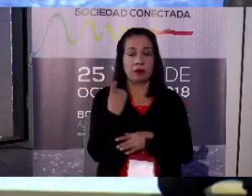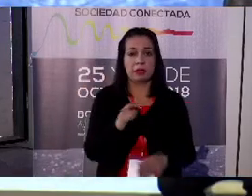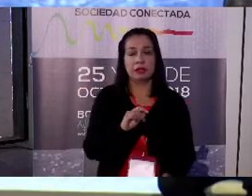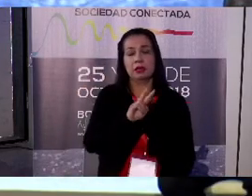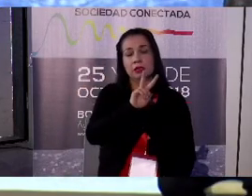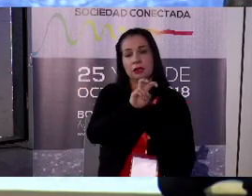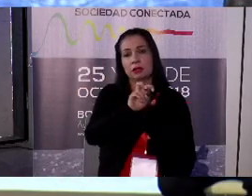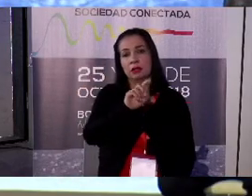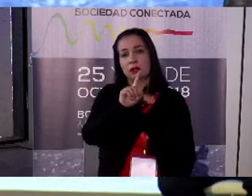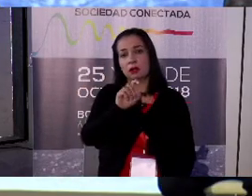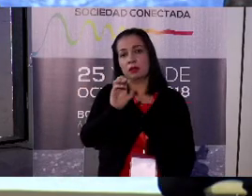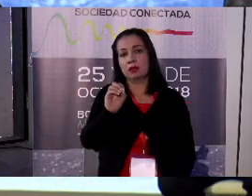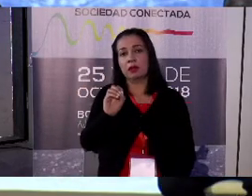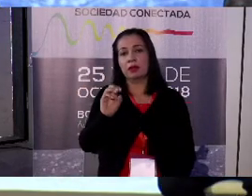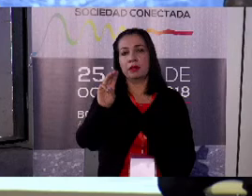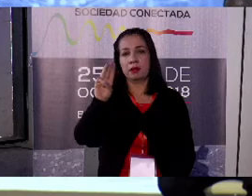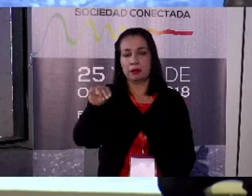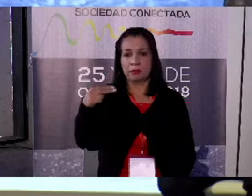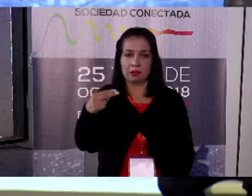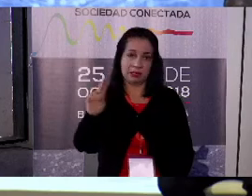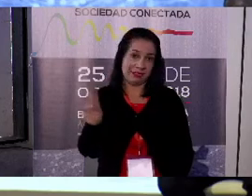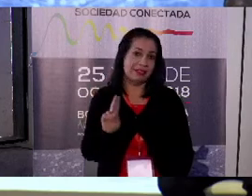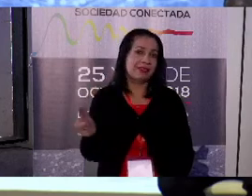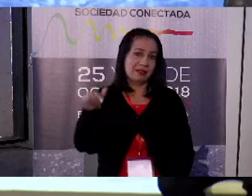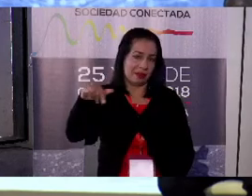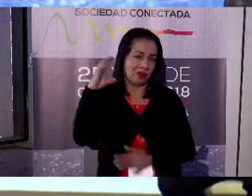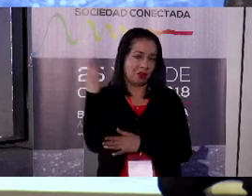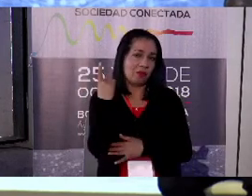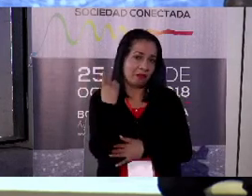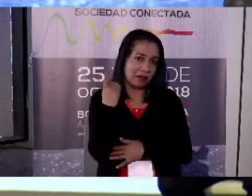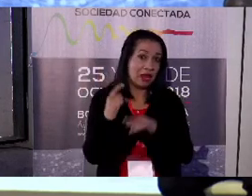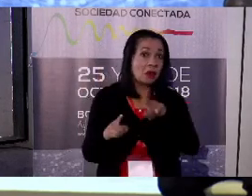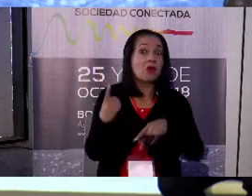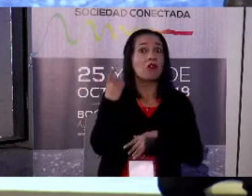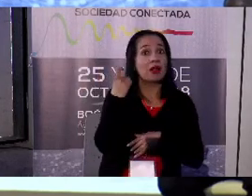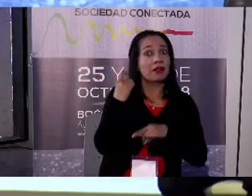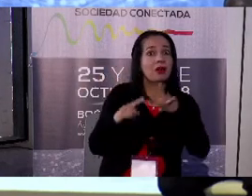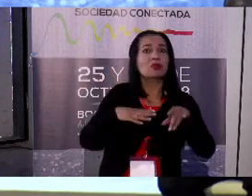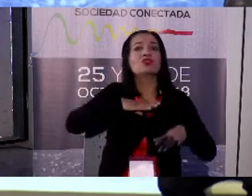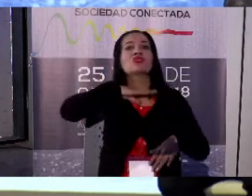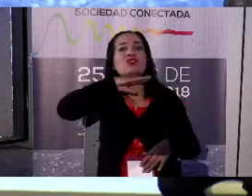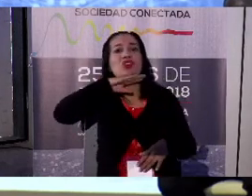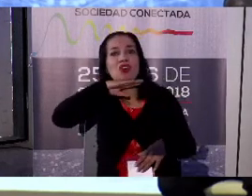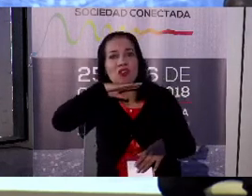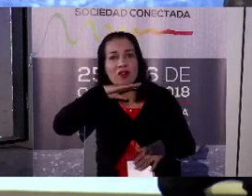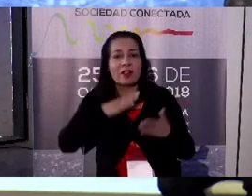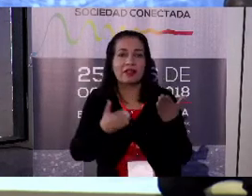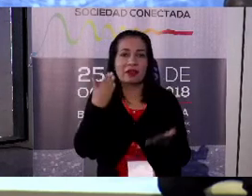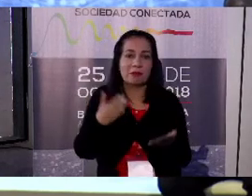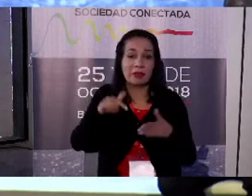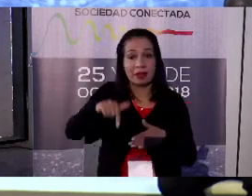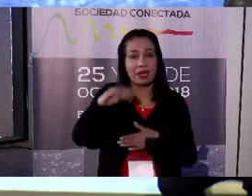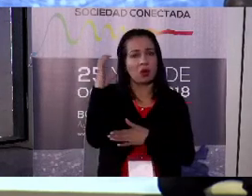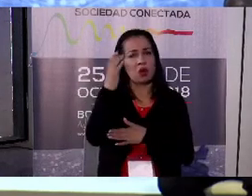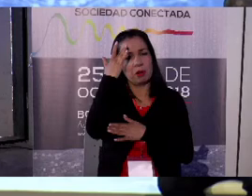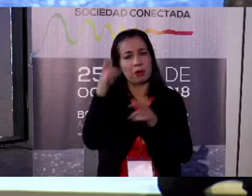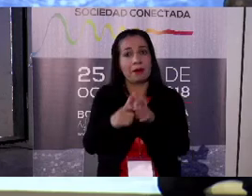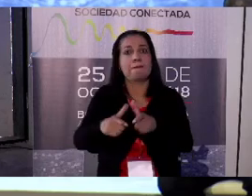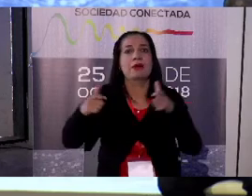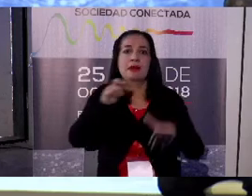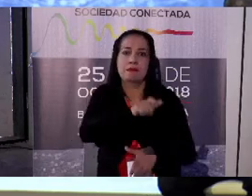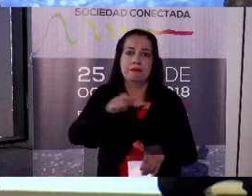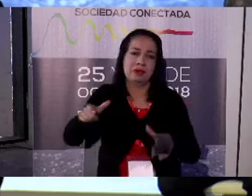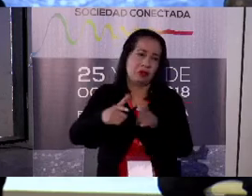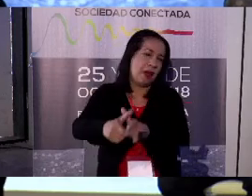mhz algunos le faltan a otros le sobran en Colombia eso se explica por la gran densidad que ustedes tienen de habitantes por